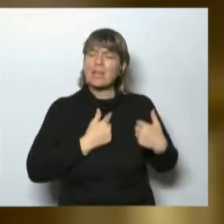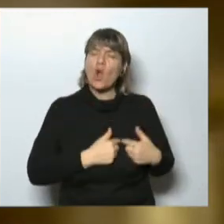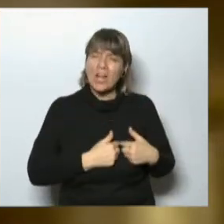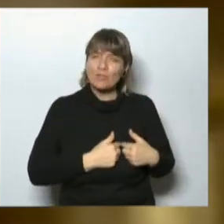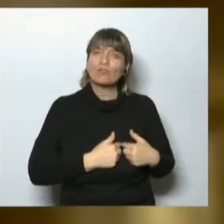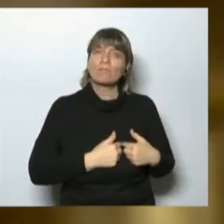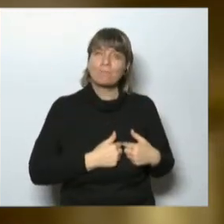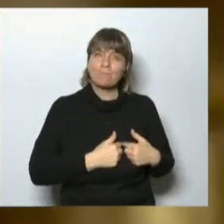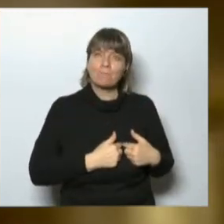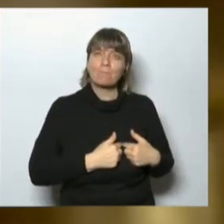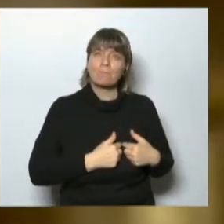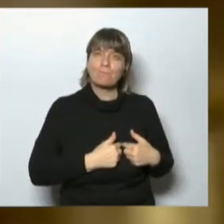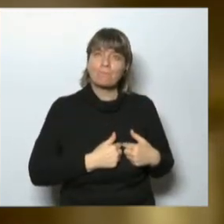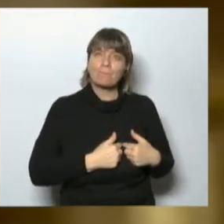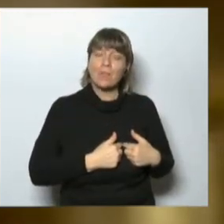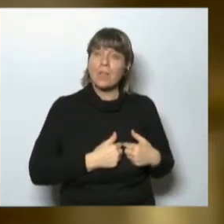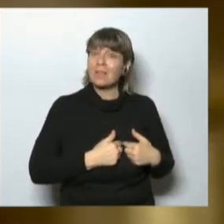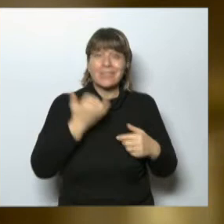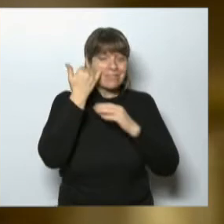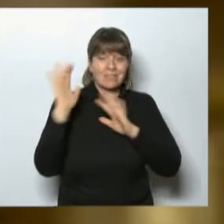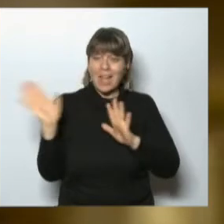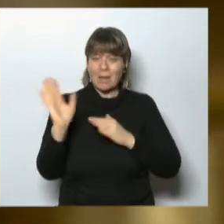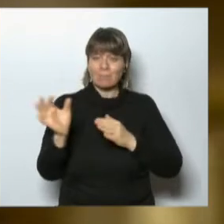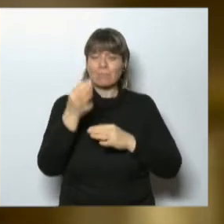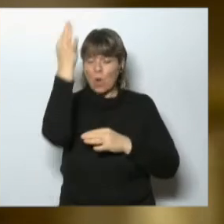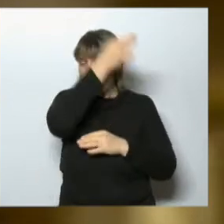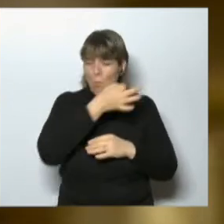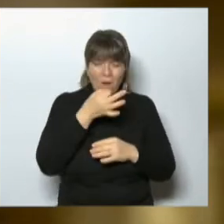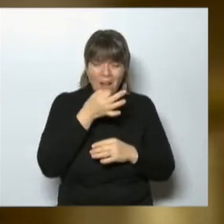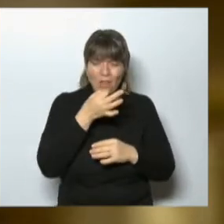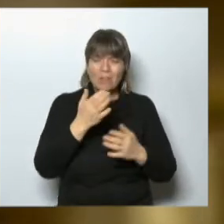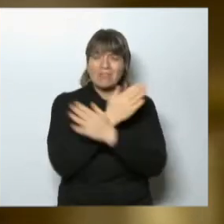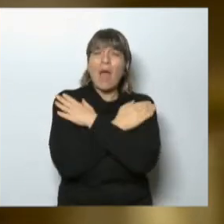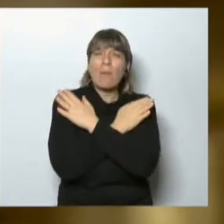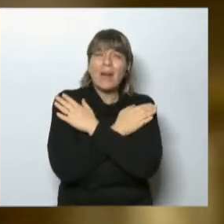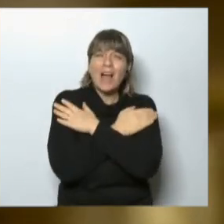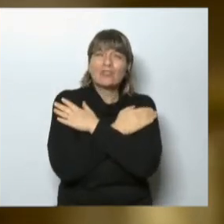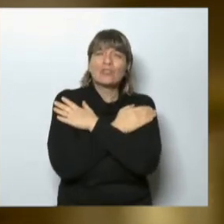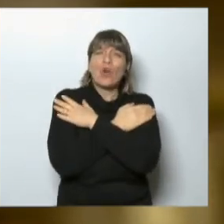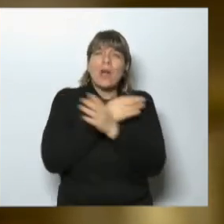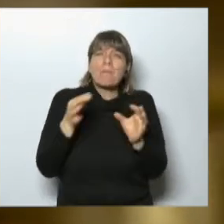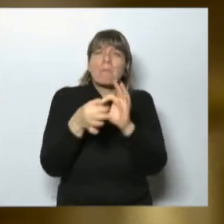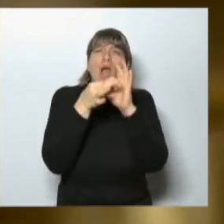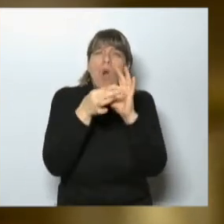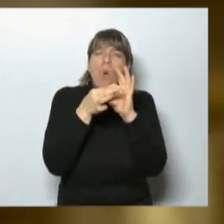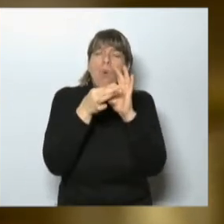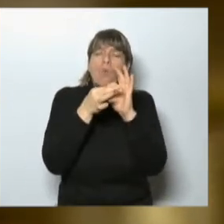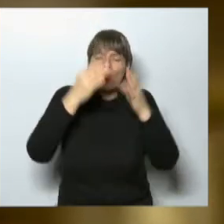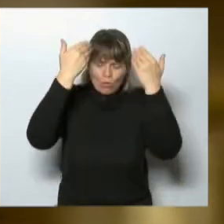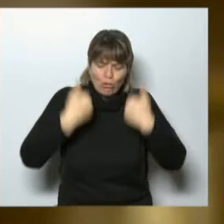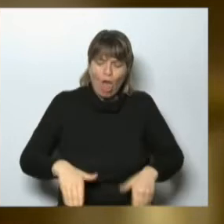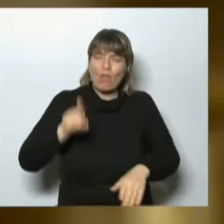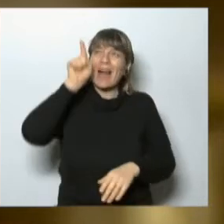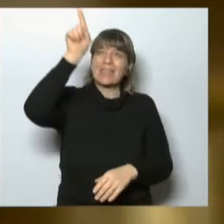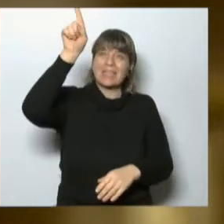corazón. Como si ya hubiera comulgado, te abrazo y me uno todo a